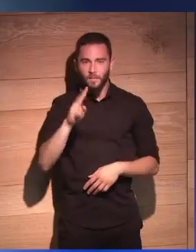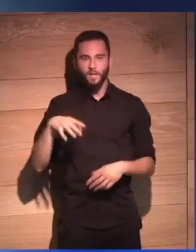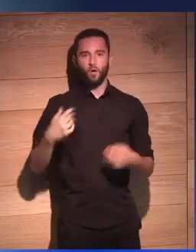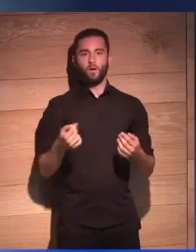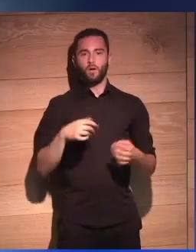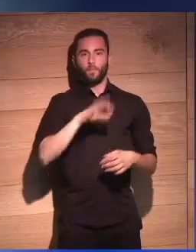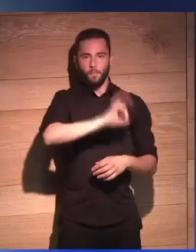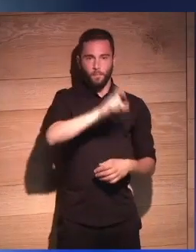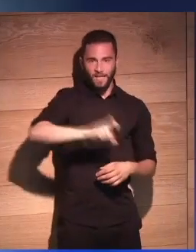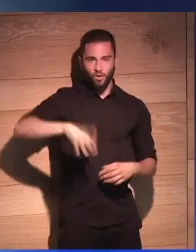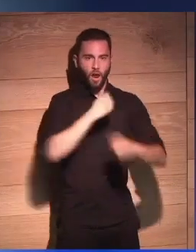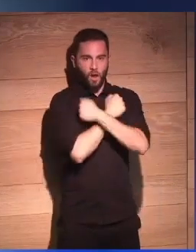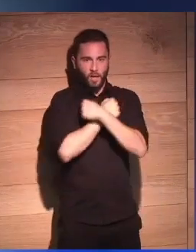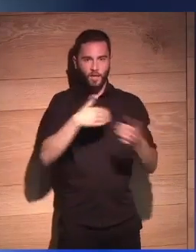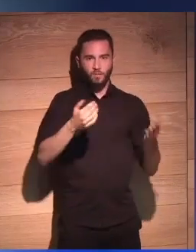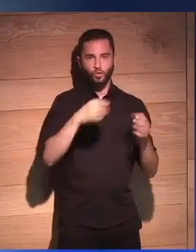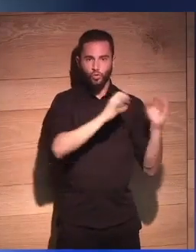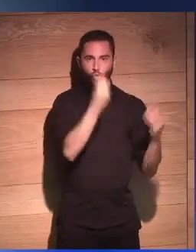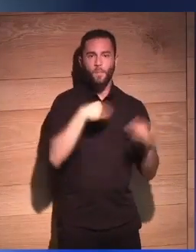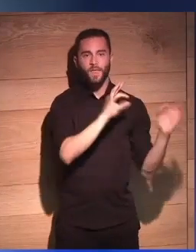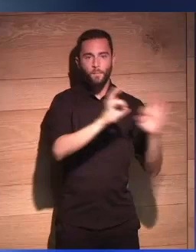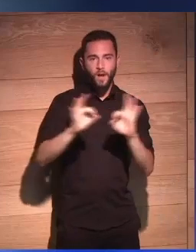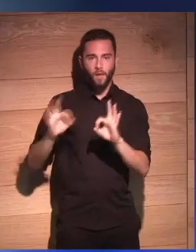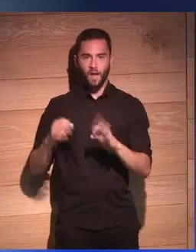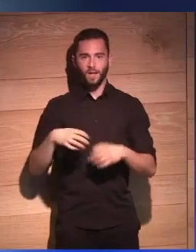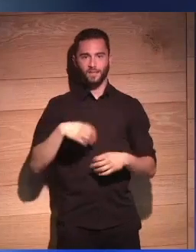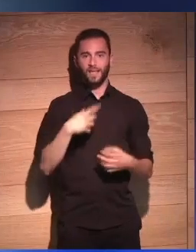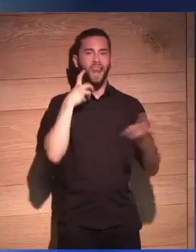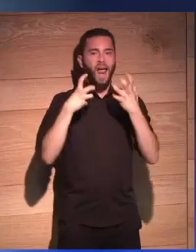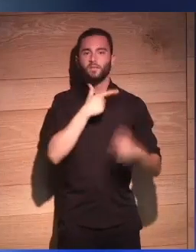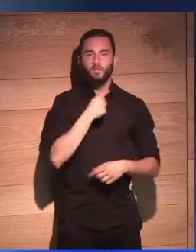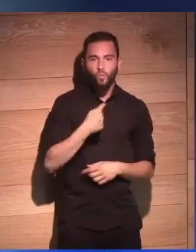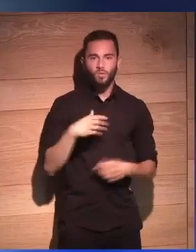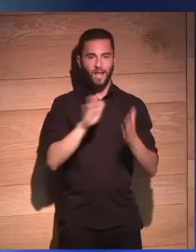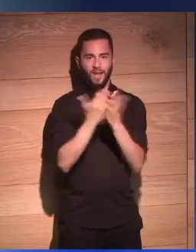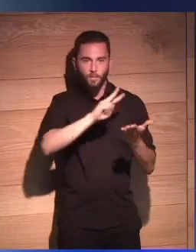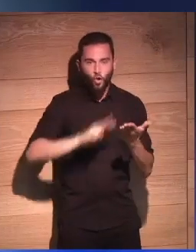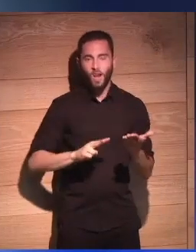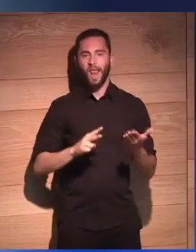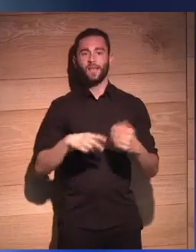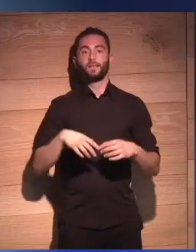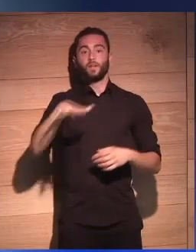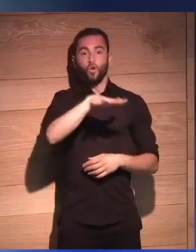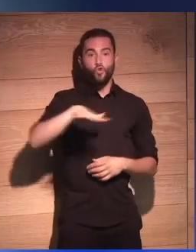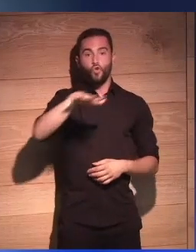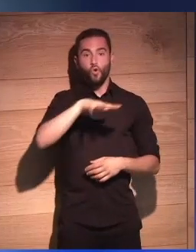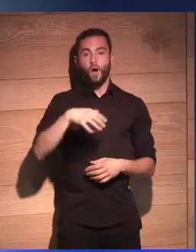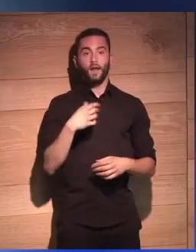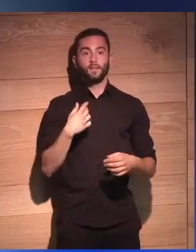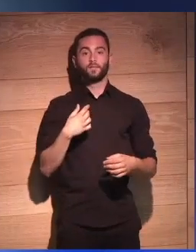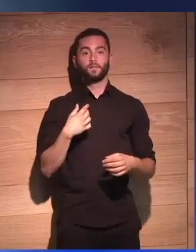seres amados, el arte que te conmueve, los libros que lees, los lugares que te gustan viajar, conocer de